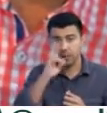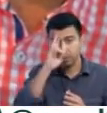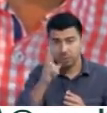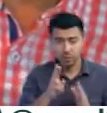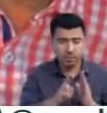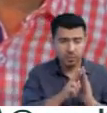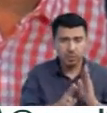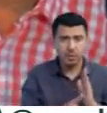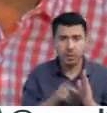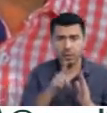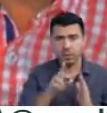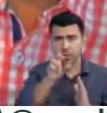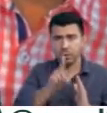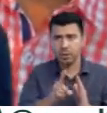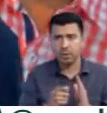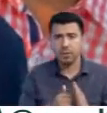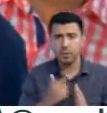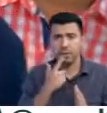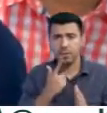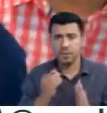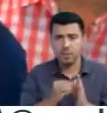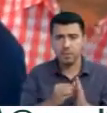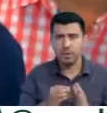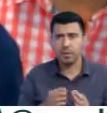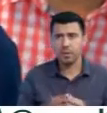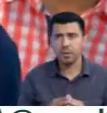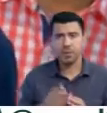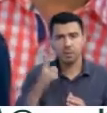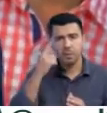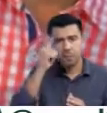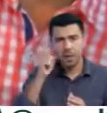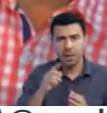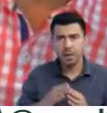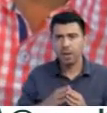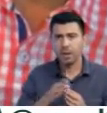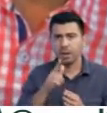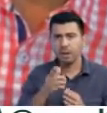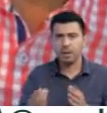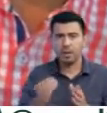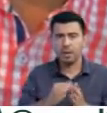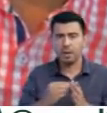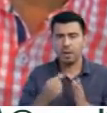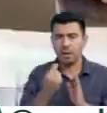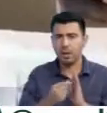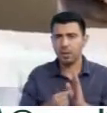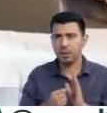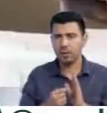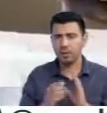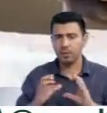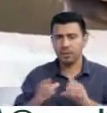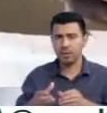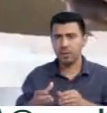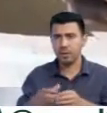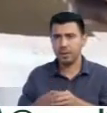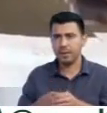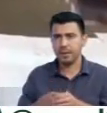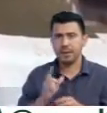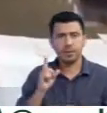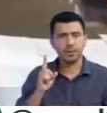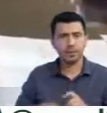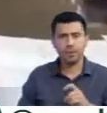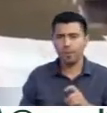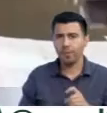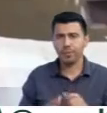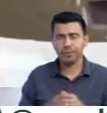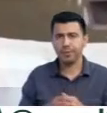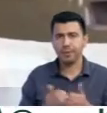resoluciones que se dictaron para la reclasificación, eso no es posible a estas